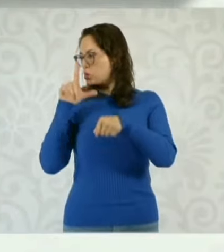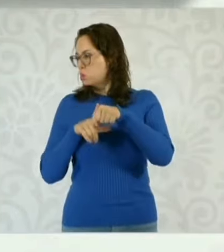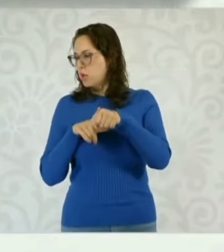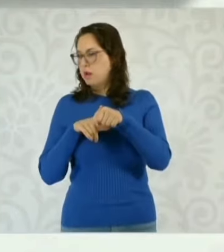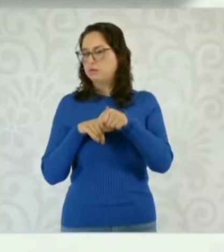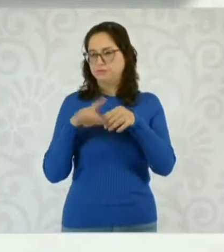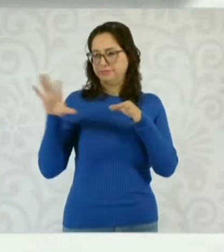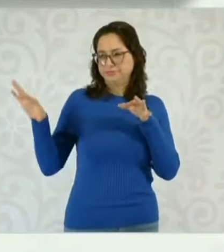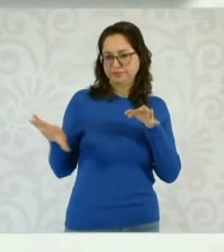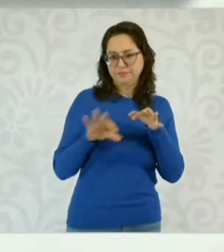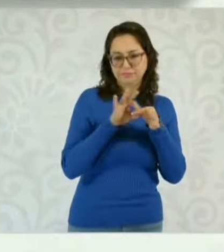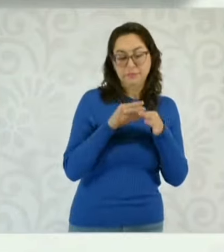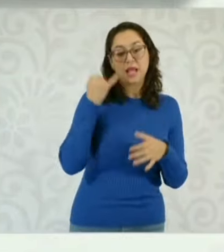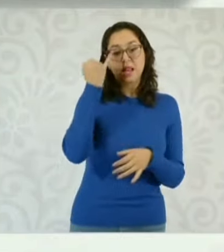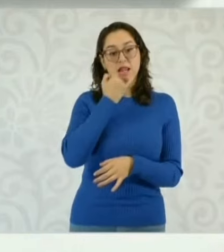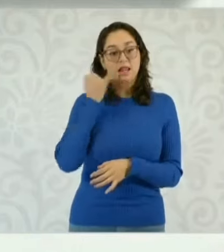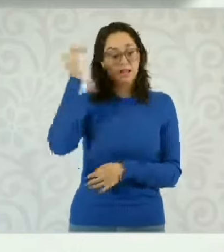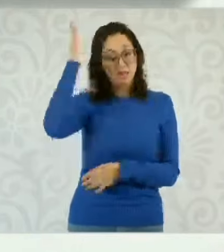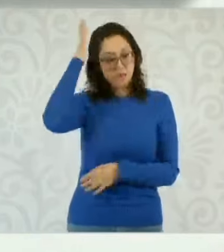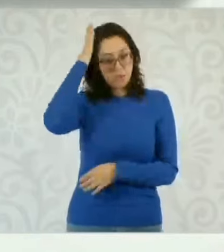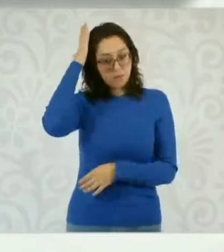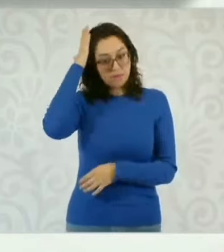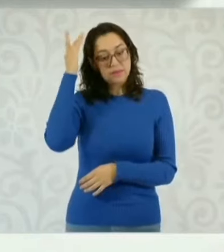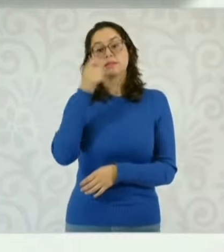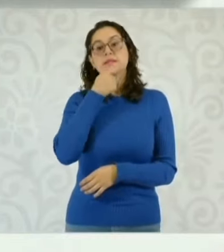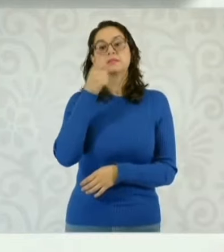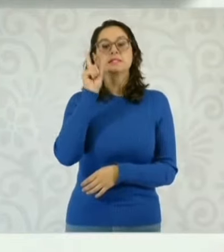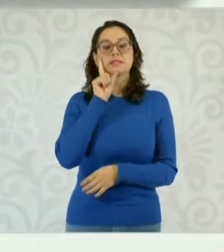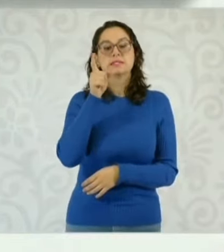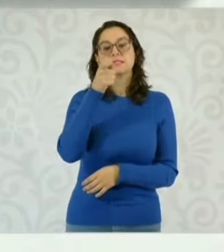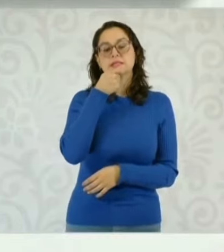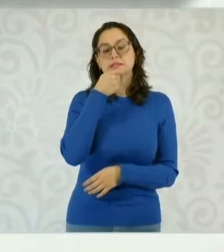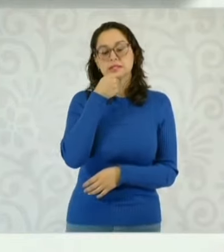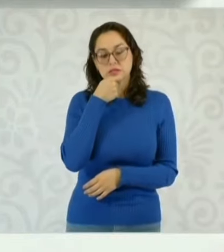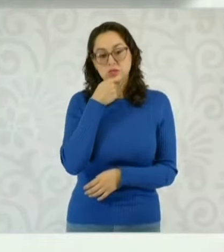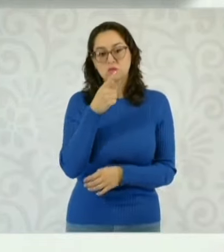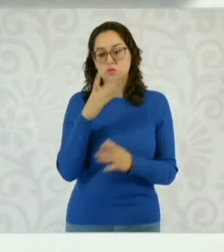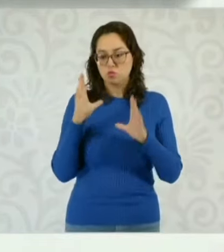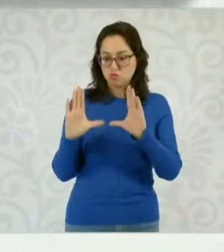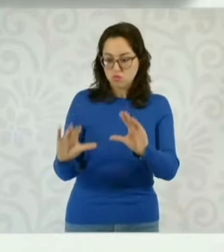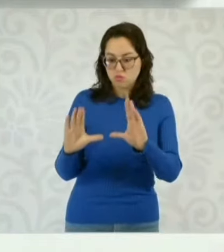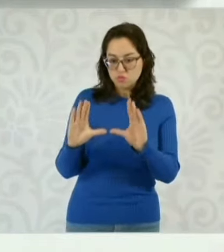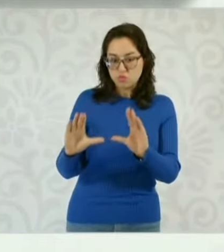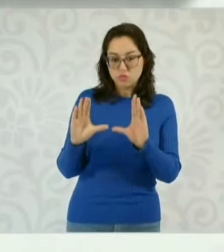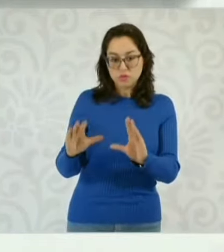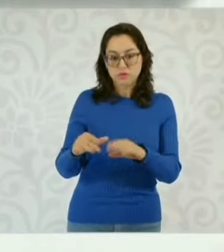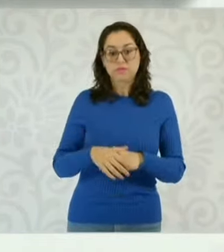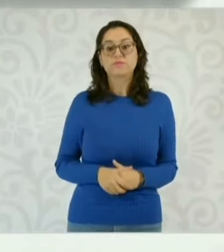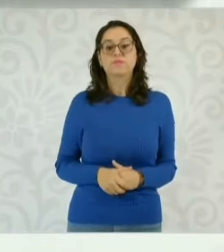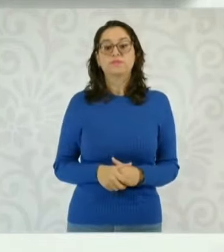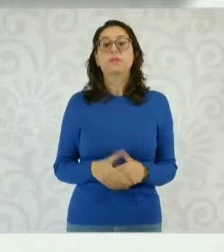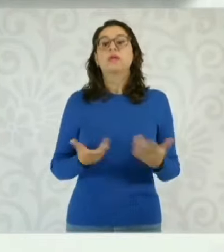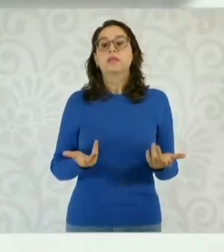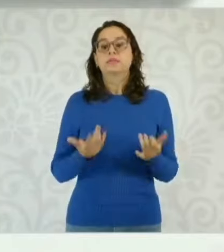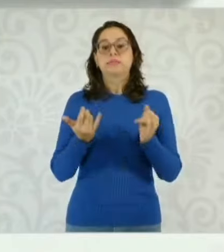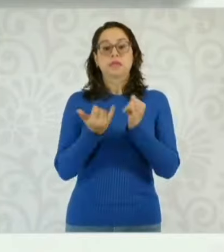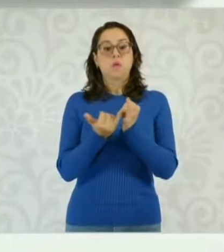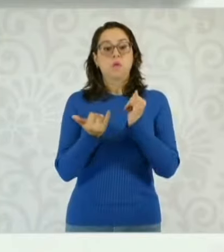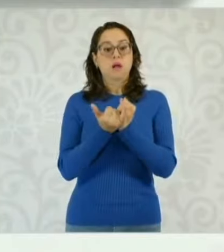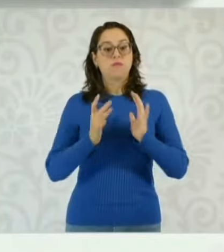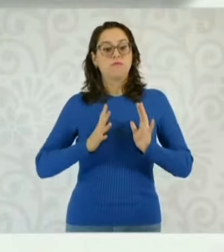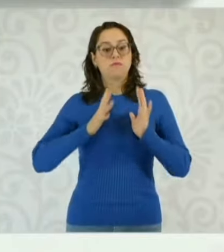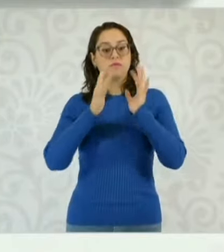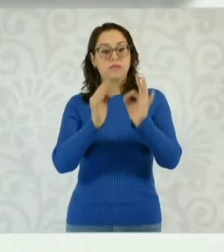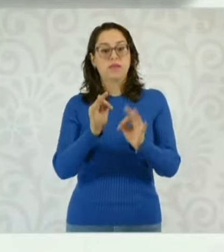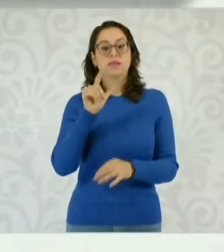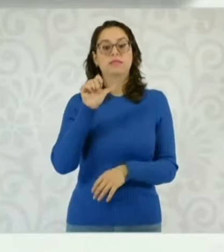escolar, como las lenguas maternas de las niñas y los niños en educación superior. Se crearon 16 nuevas instituciones